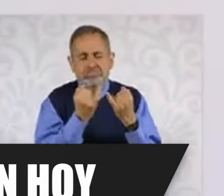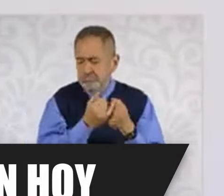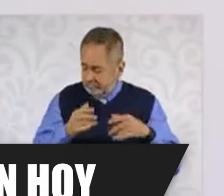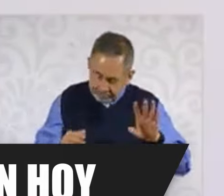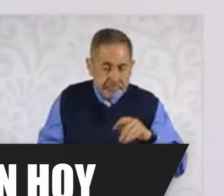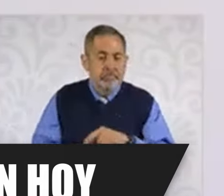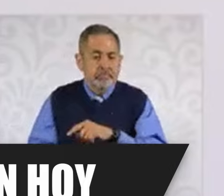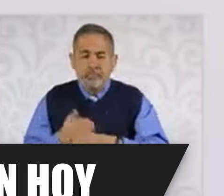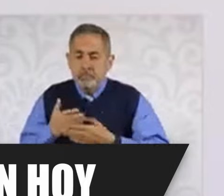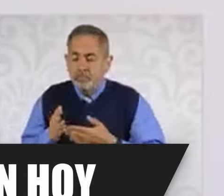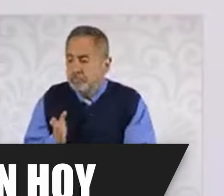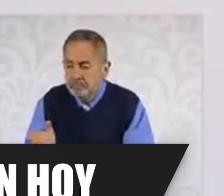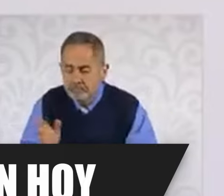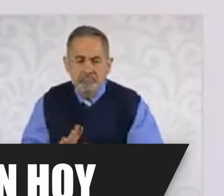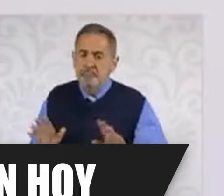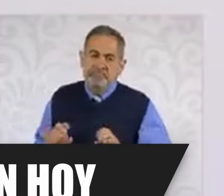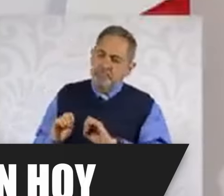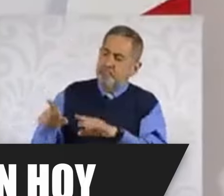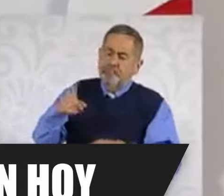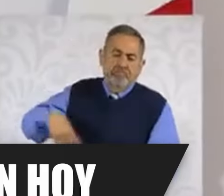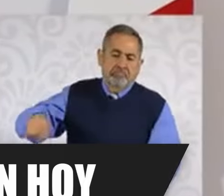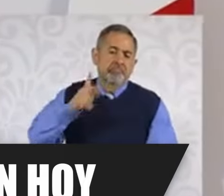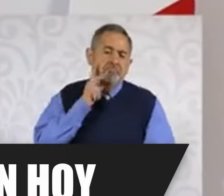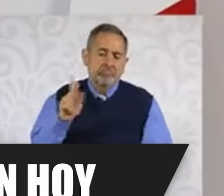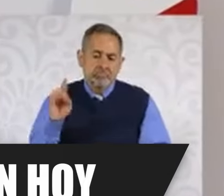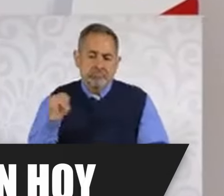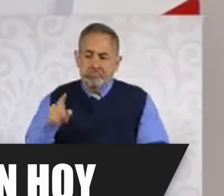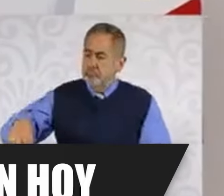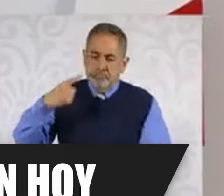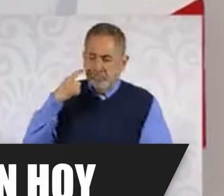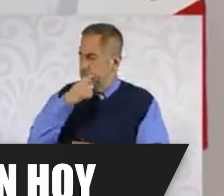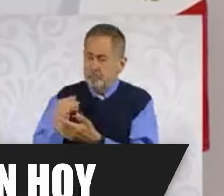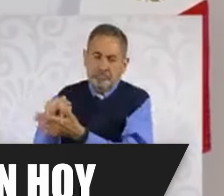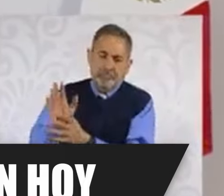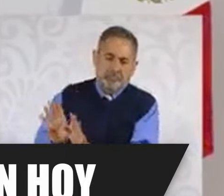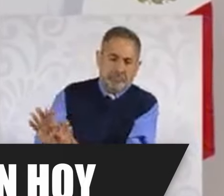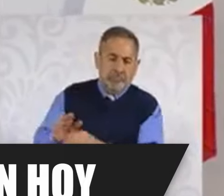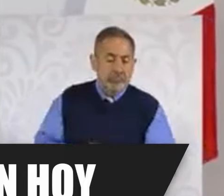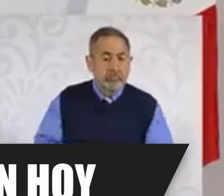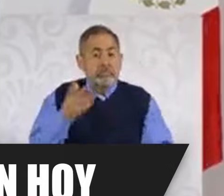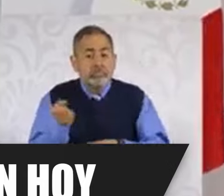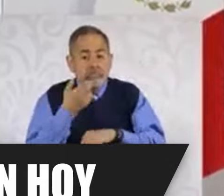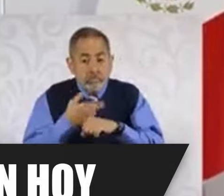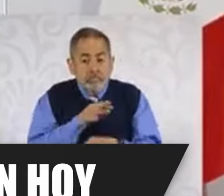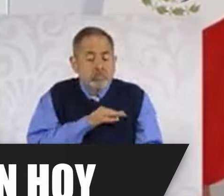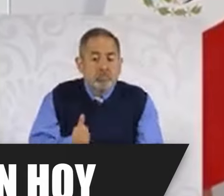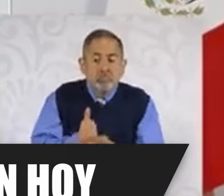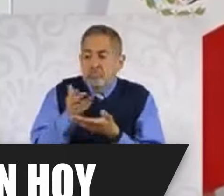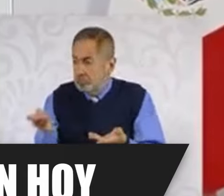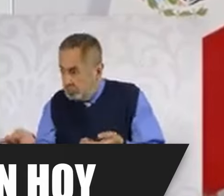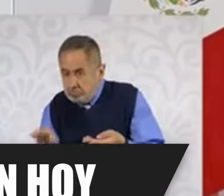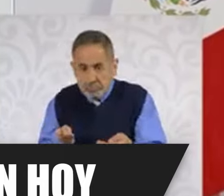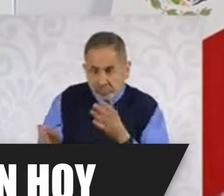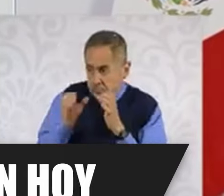haciendo. Entonces, libertad a las y los trabajadores petroleros para que decidan, y si el secretario del Trabajo puede